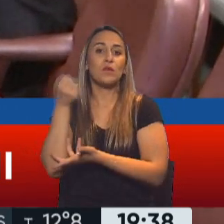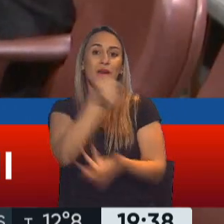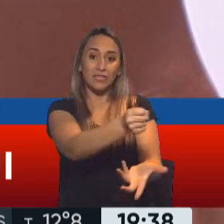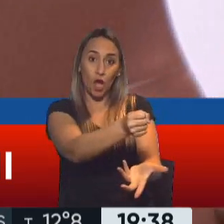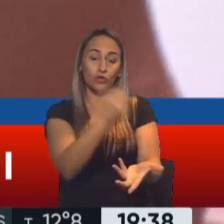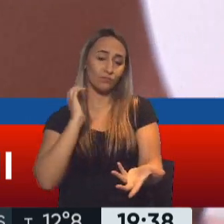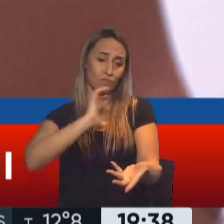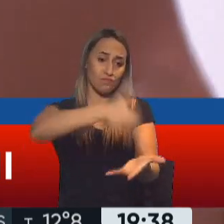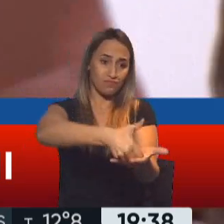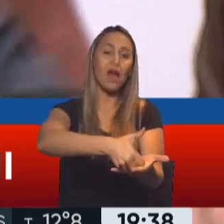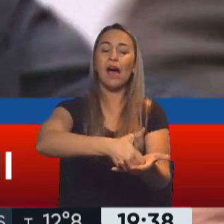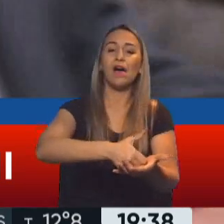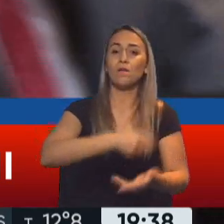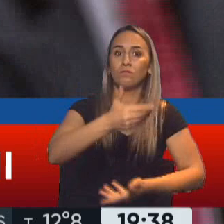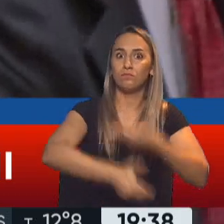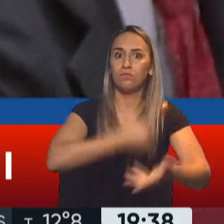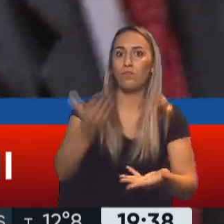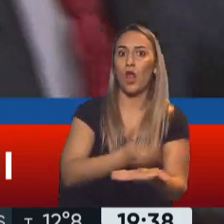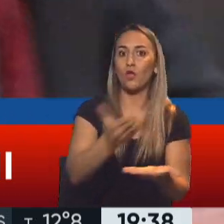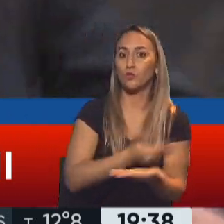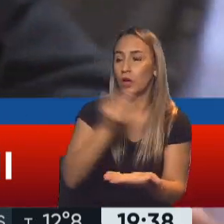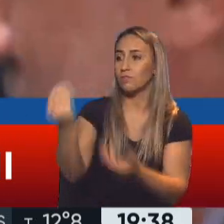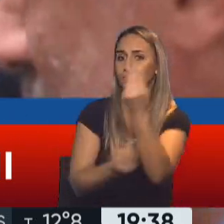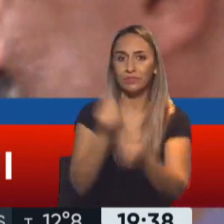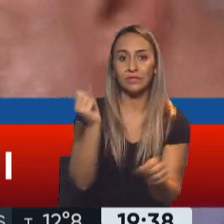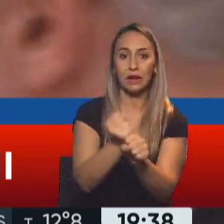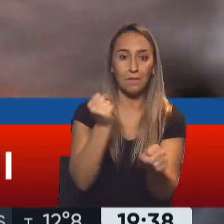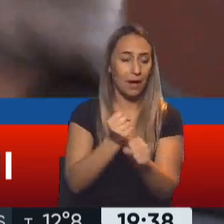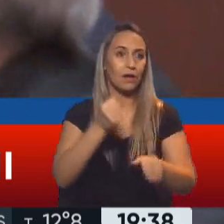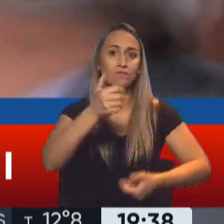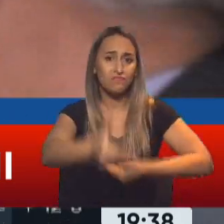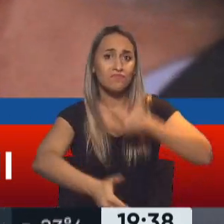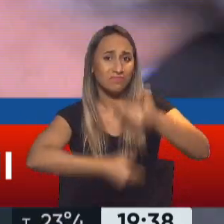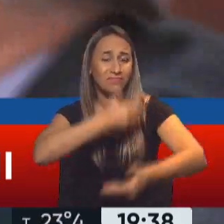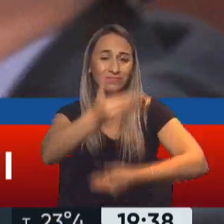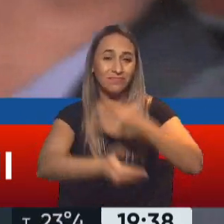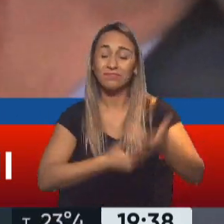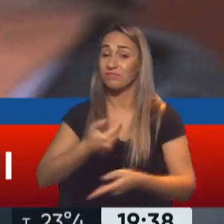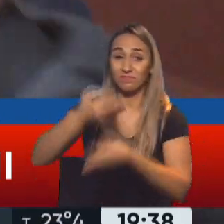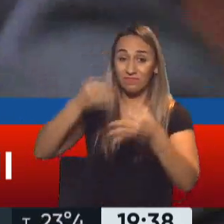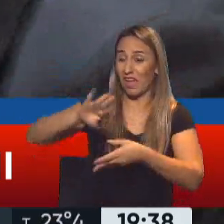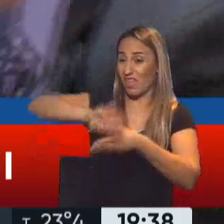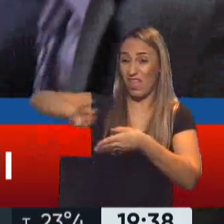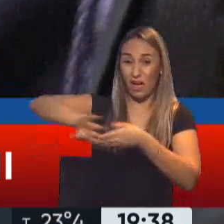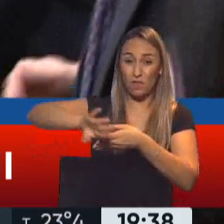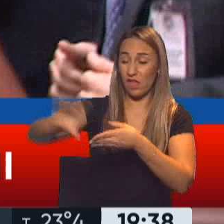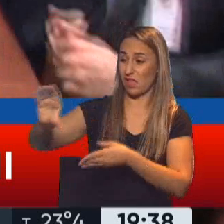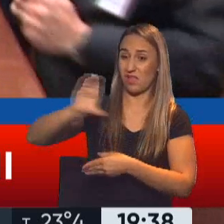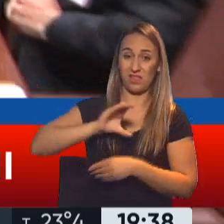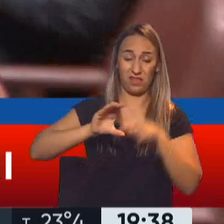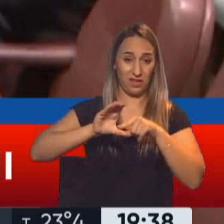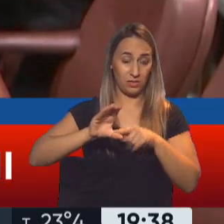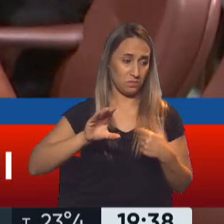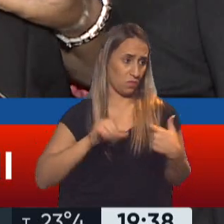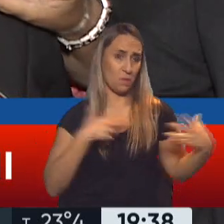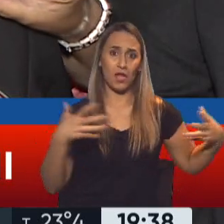regularizar las situaciones no deseadas a las que ha llegado la Argentina. Es una deuda que no la ha contraído el espacio político al que pertenezco yo,